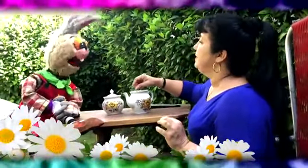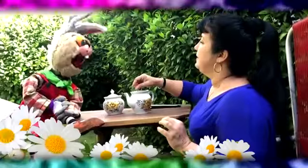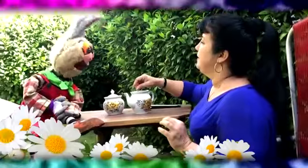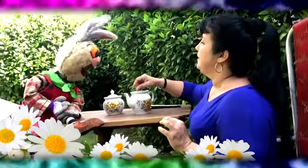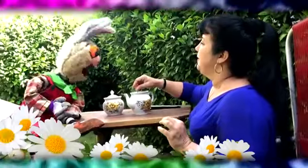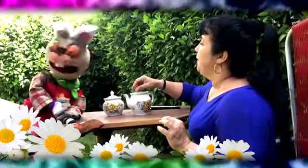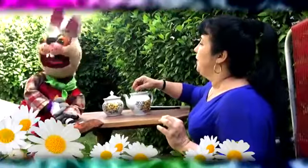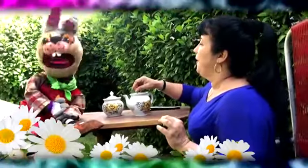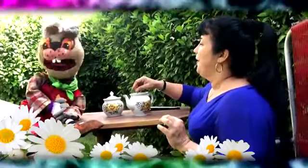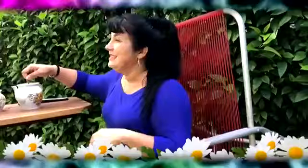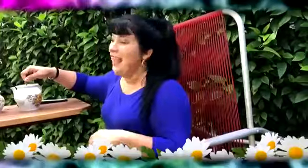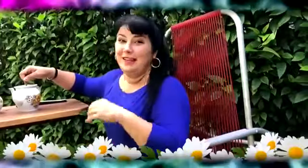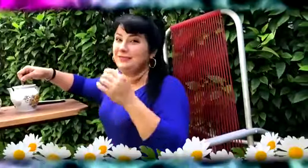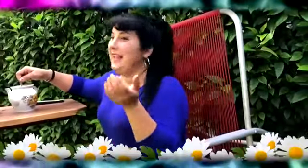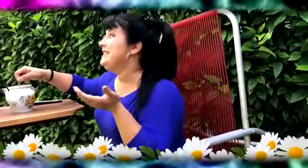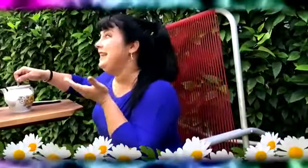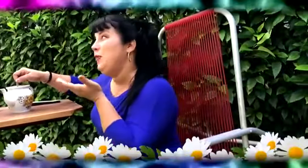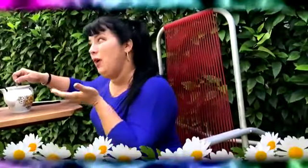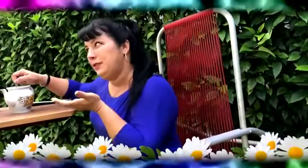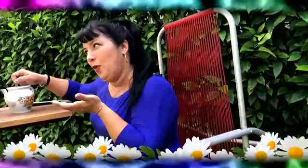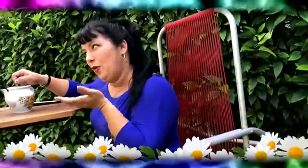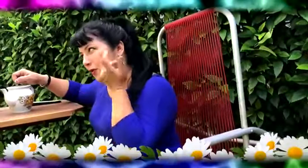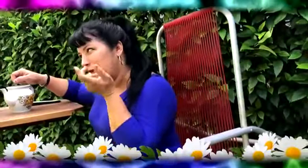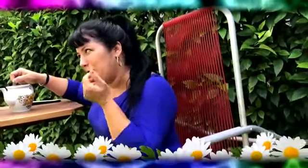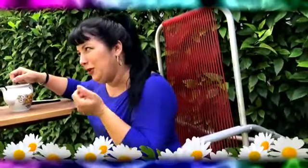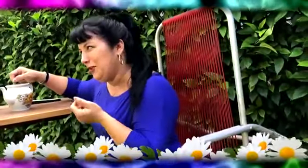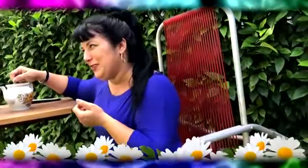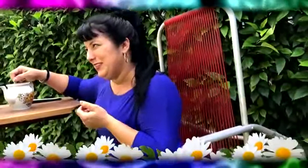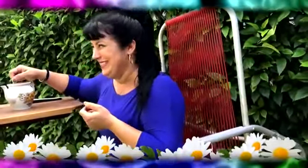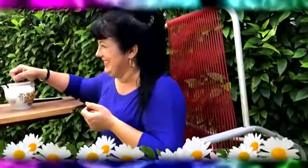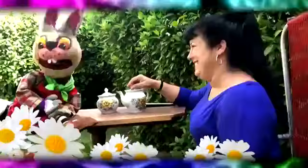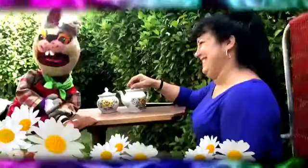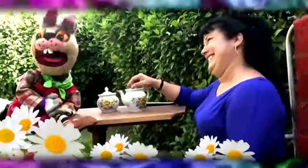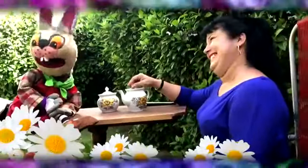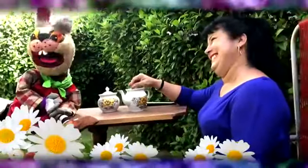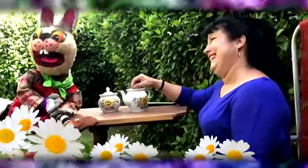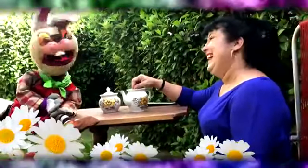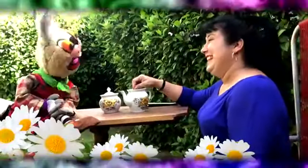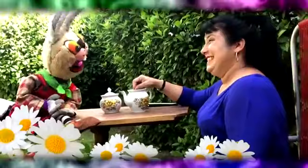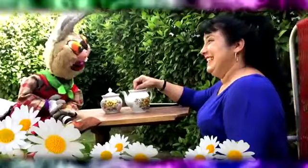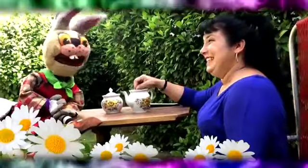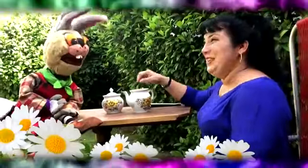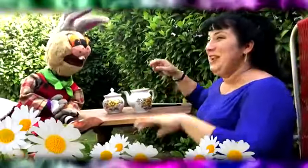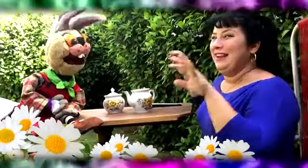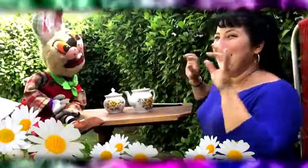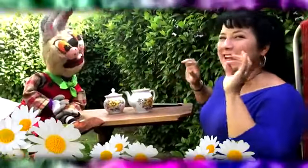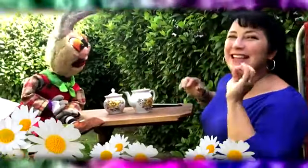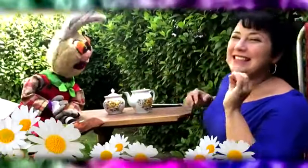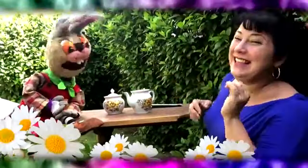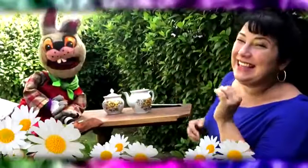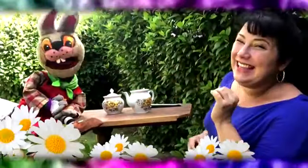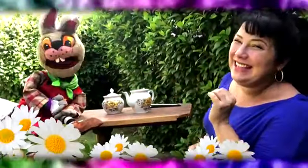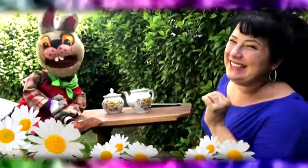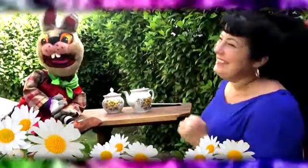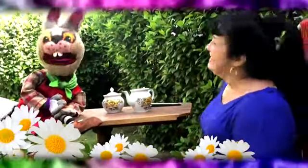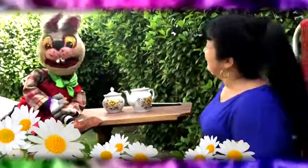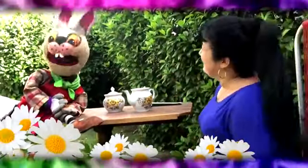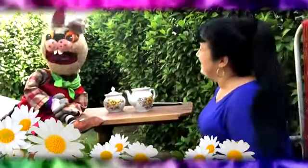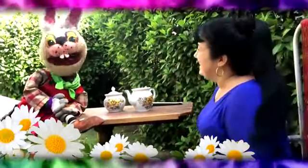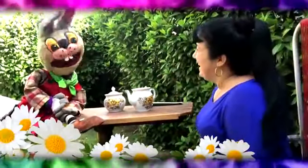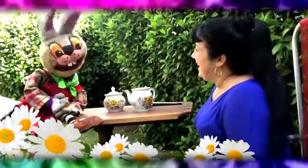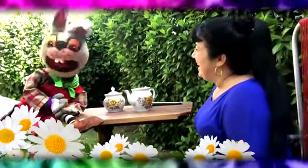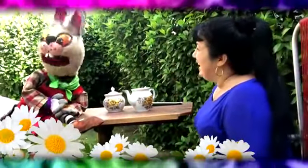¿Y eso que sacaste de la vajilla de la abuela? Es que tengo un antojo, conejo curioso. ¿Todo? Sí, de una rica taza de té.